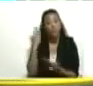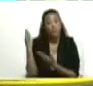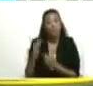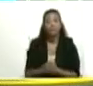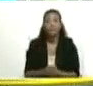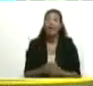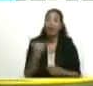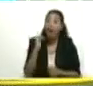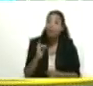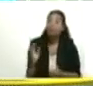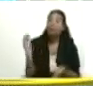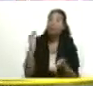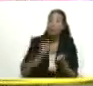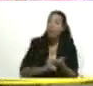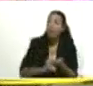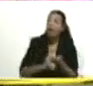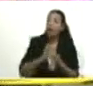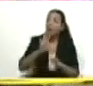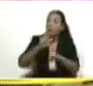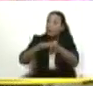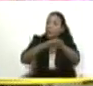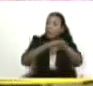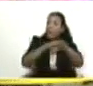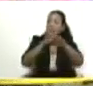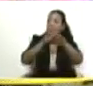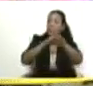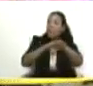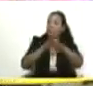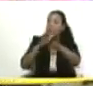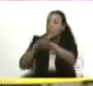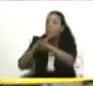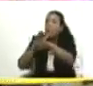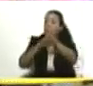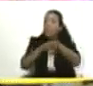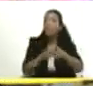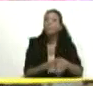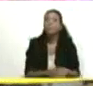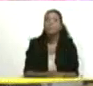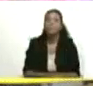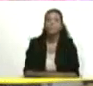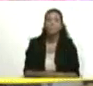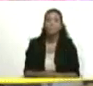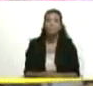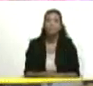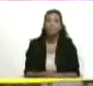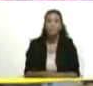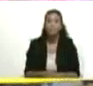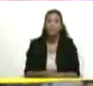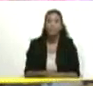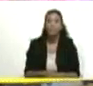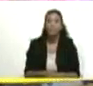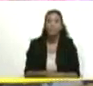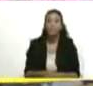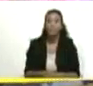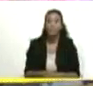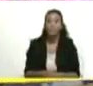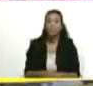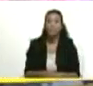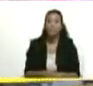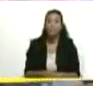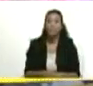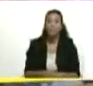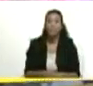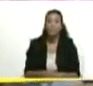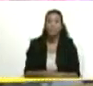Y tenemos que entonces tocar una campana. Ping, ping, ¿no hay una campana por ahí? Toca la campana. ¡Que suene